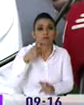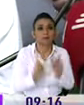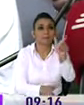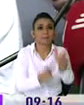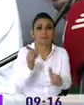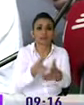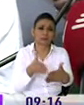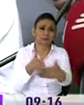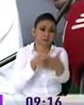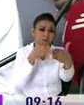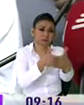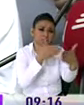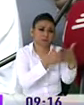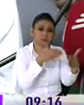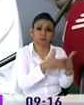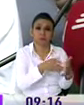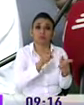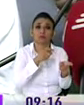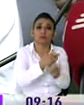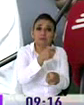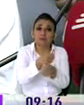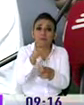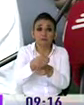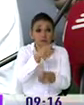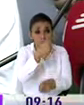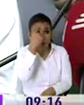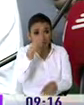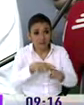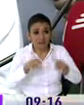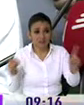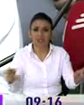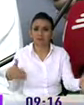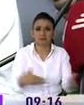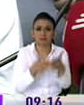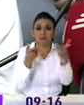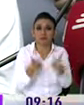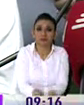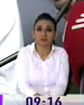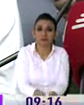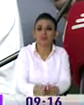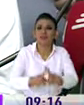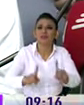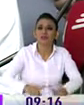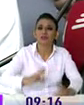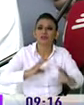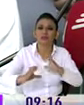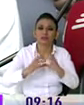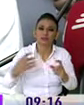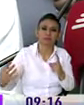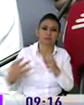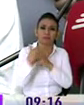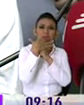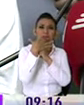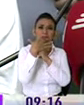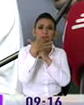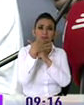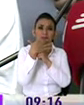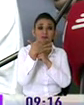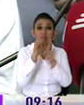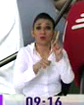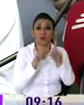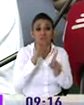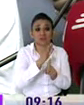y retaliación a quienes piensan diferente, así como el linchamiento mediático, el chantaje y las viejas prácticas